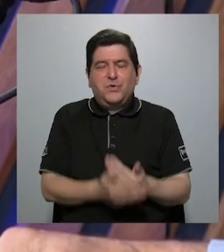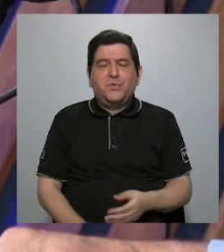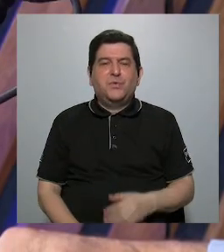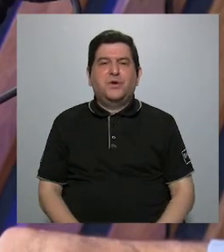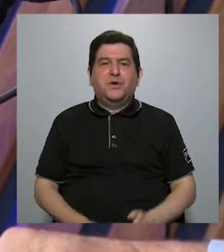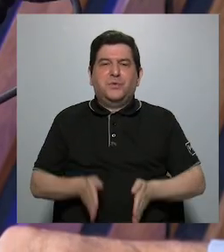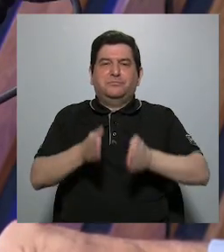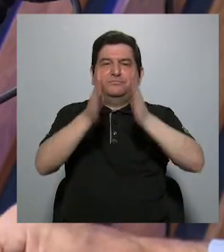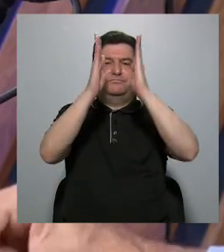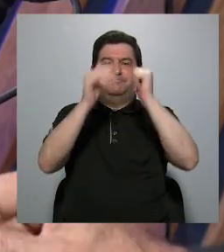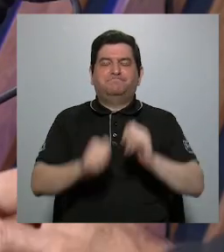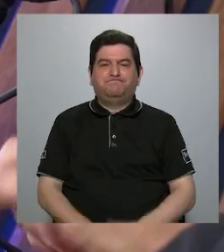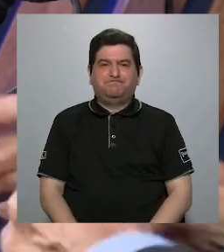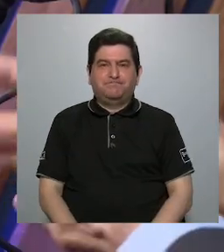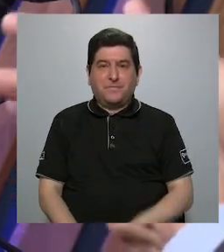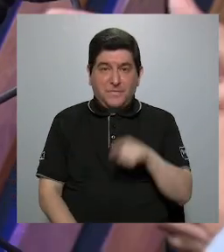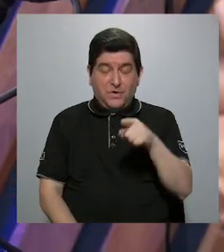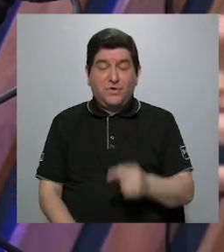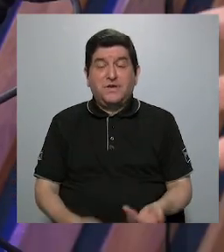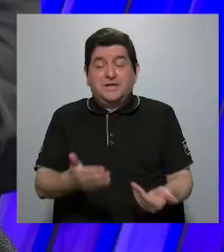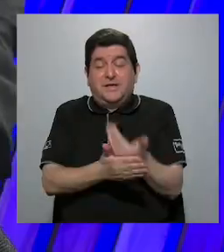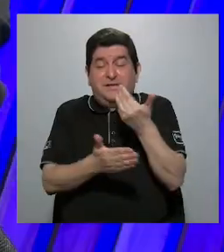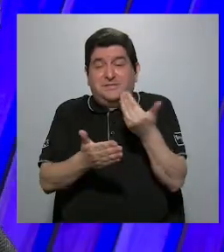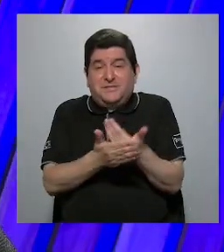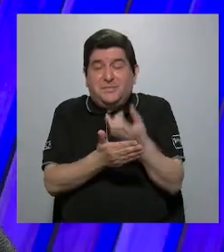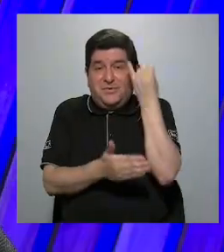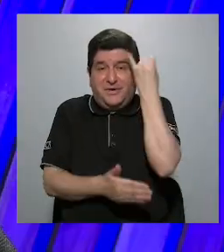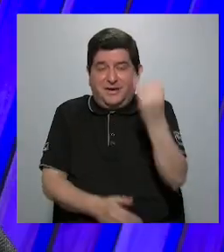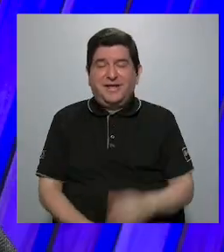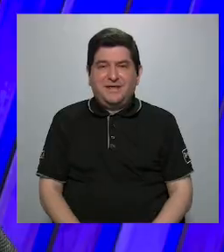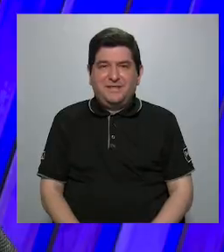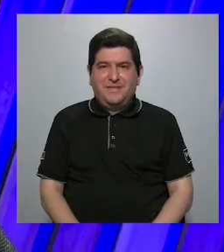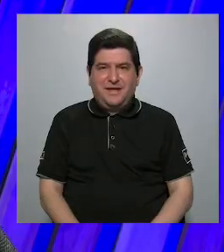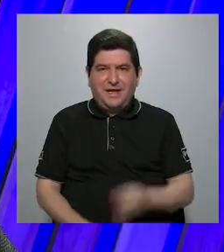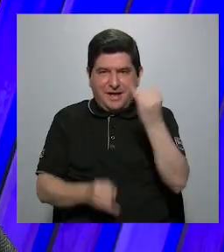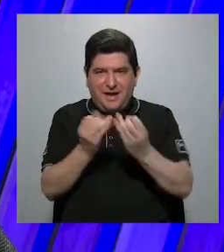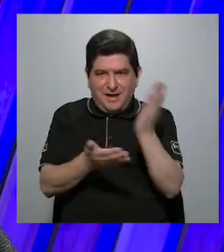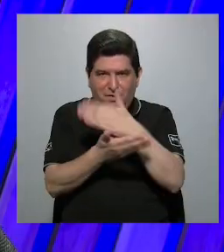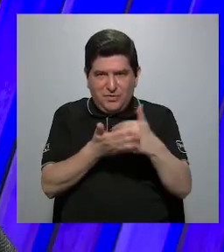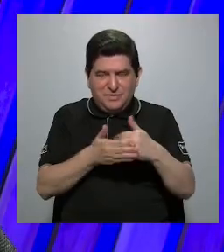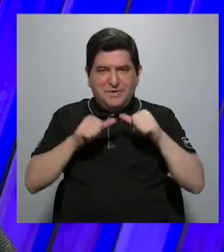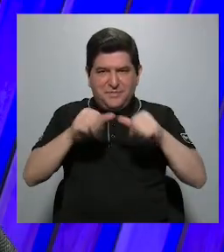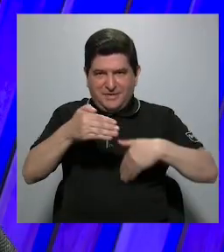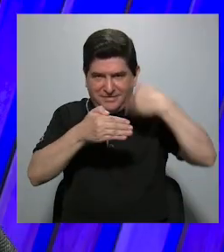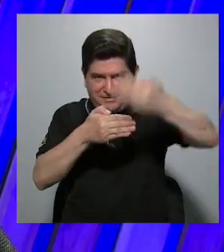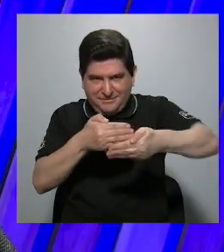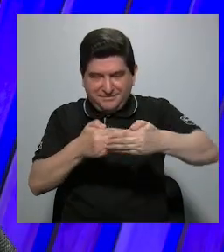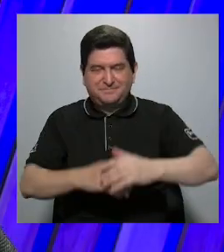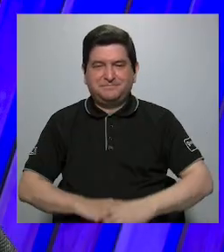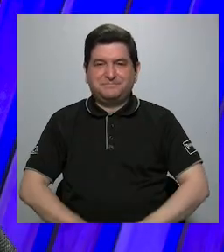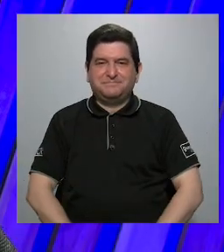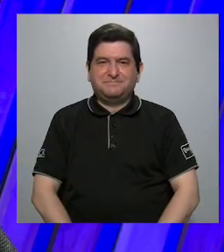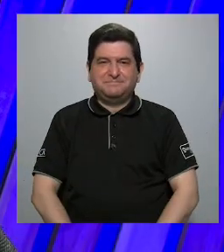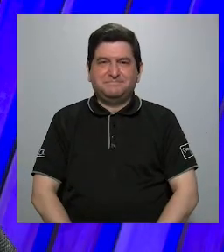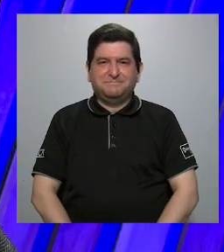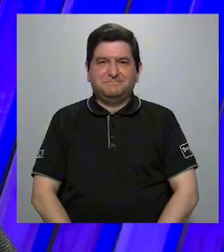edificios modernos. Bueno, con ese modernismo nos vamos al tercero y último segmento, don Gabriel.